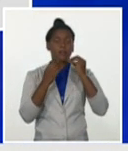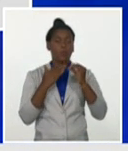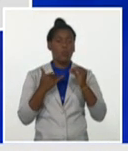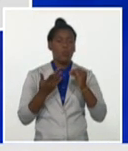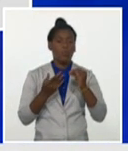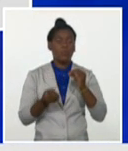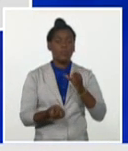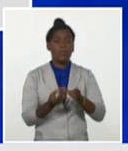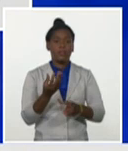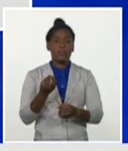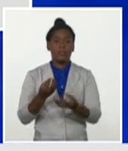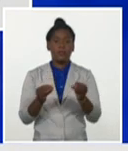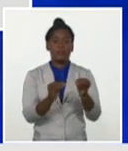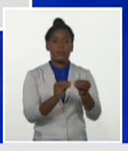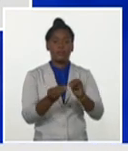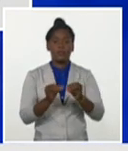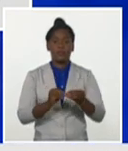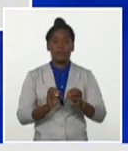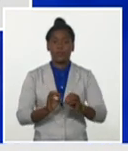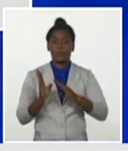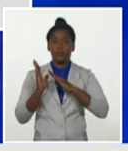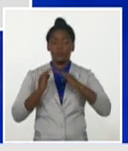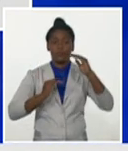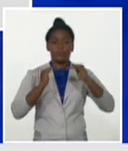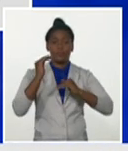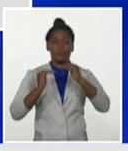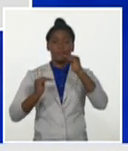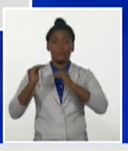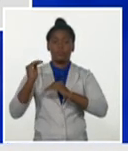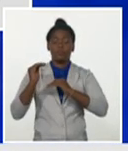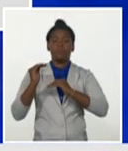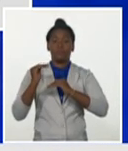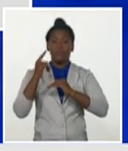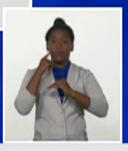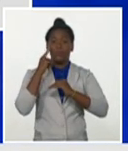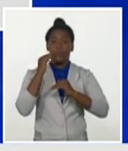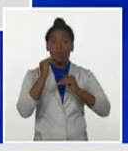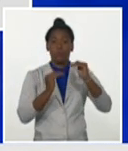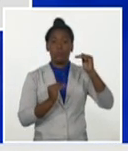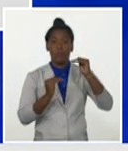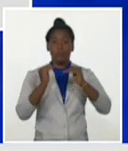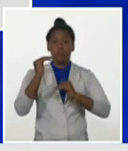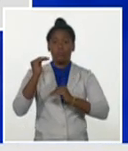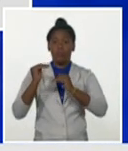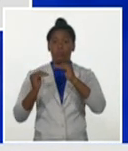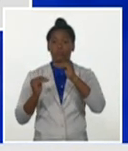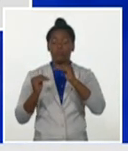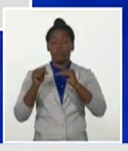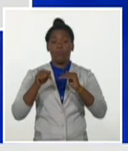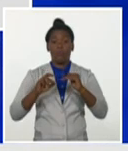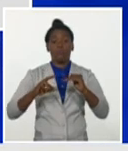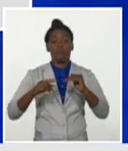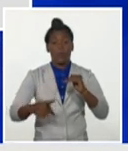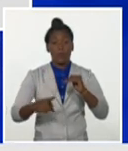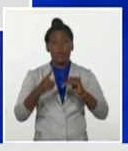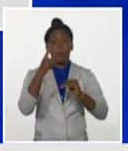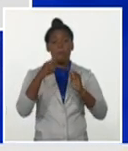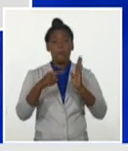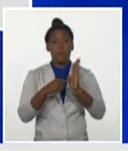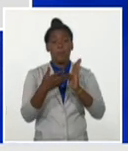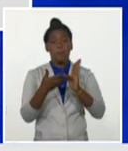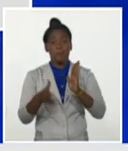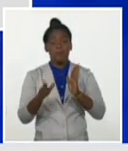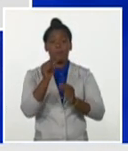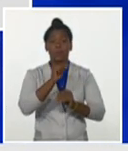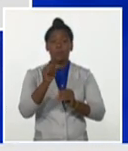en el gráfico nuevamente un día con más de 1.000 casos diagnosticados. Ya este